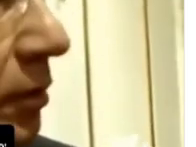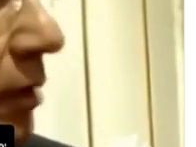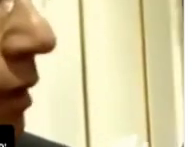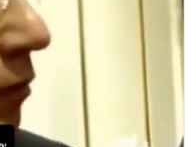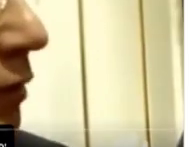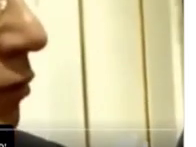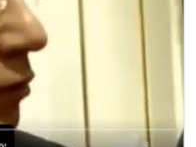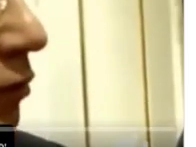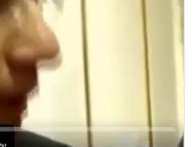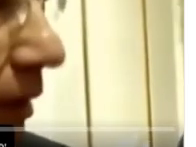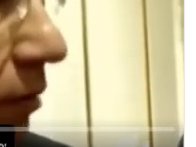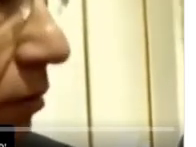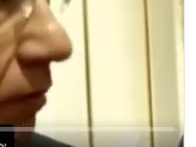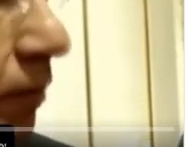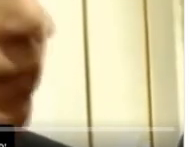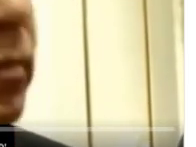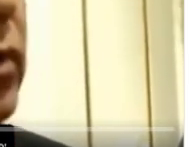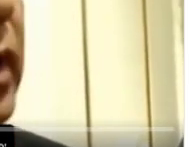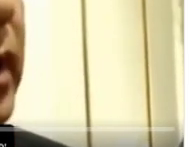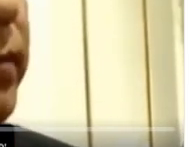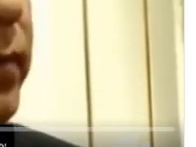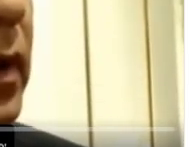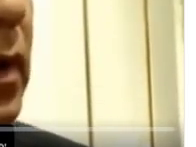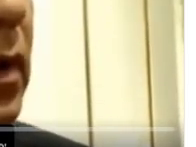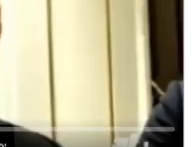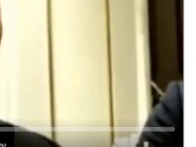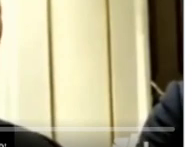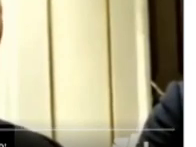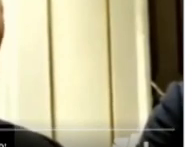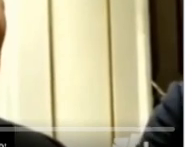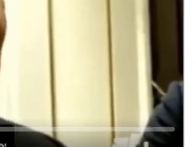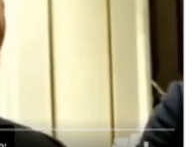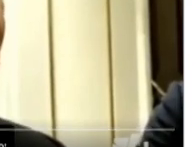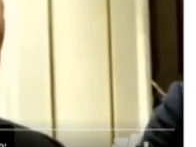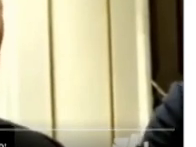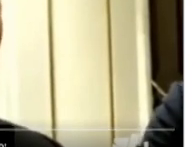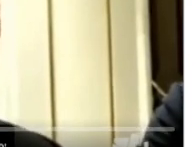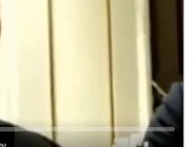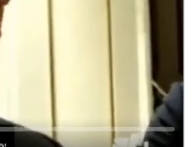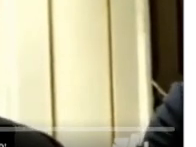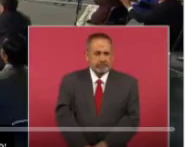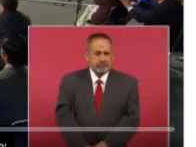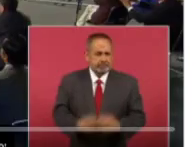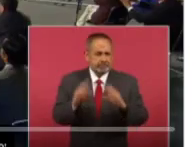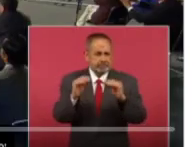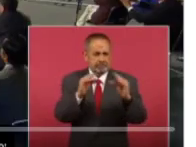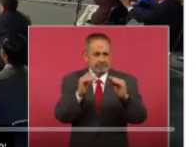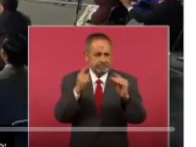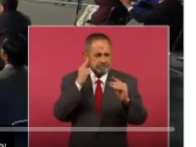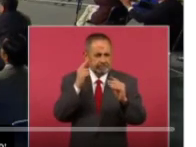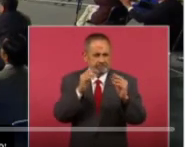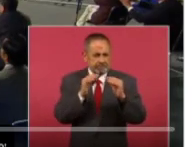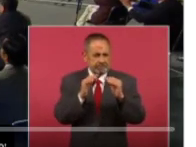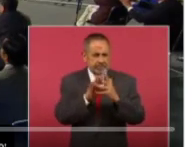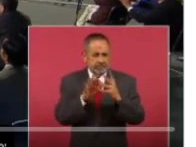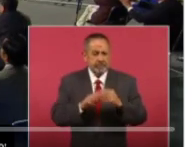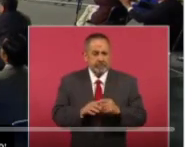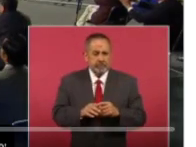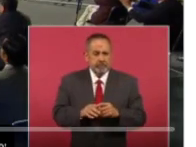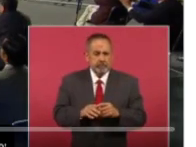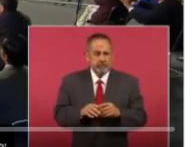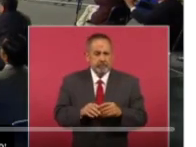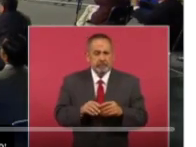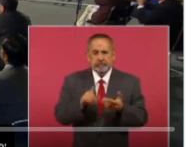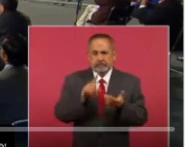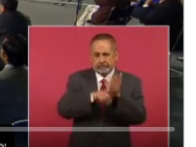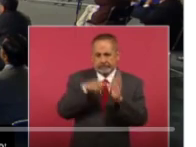en lo personal tengo muchas dudas del veredicto, porque en base a testimonios de crimen. Comentó que se ha